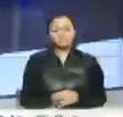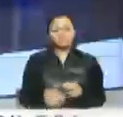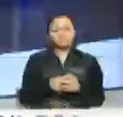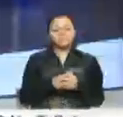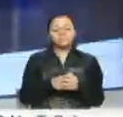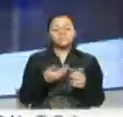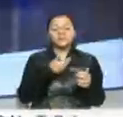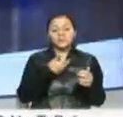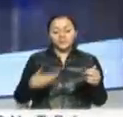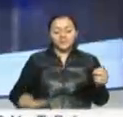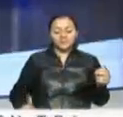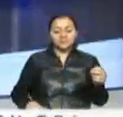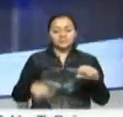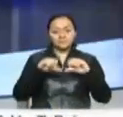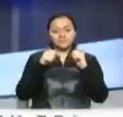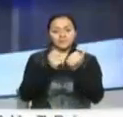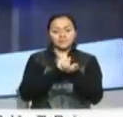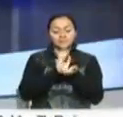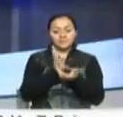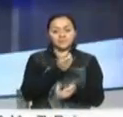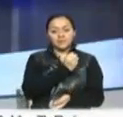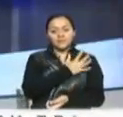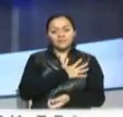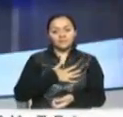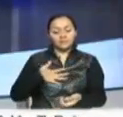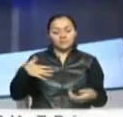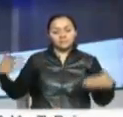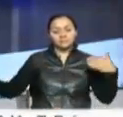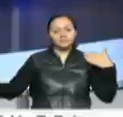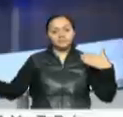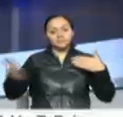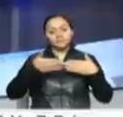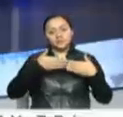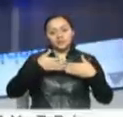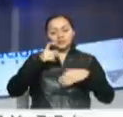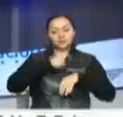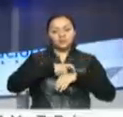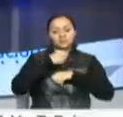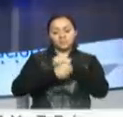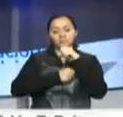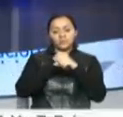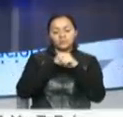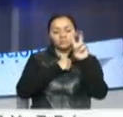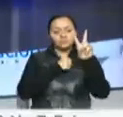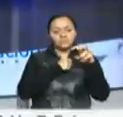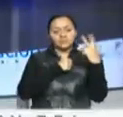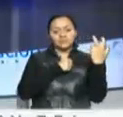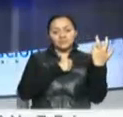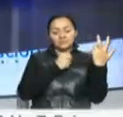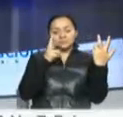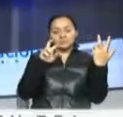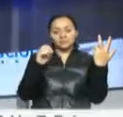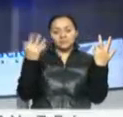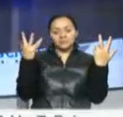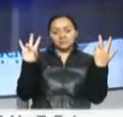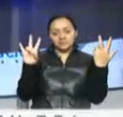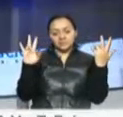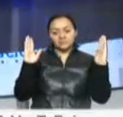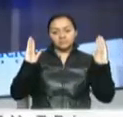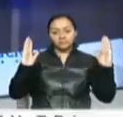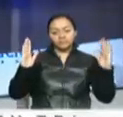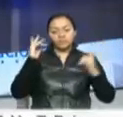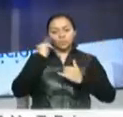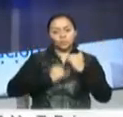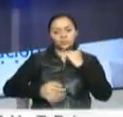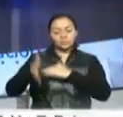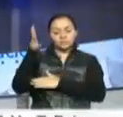La presidenta de la Asamblea Nacional, Gabriela Riva de Neira, clausuró el periodo legislativo 2013-2017. En su última